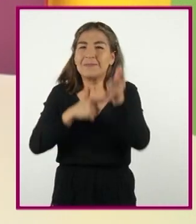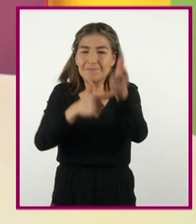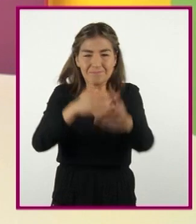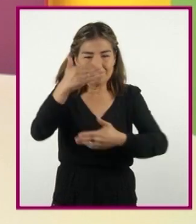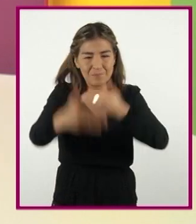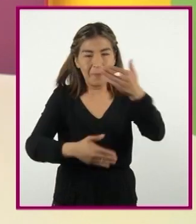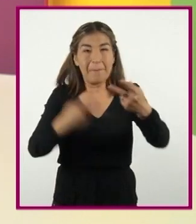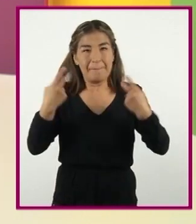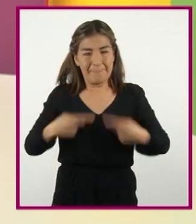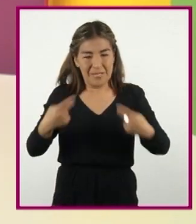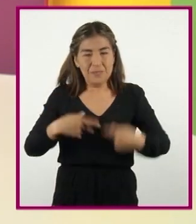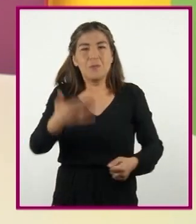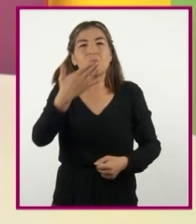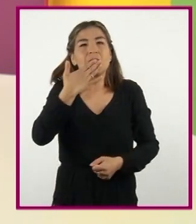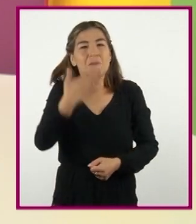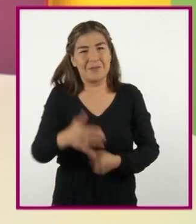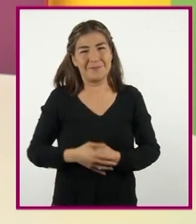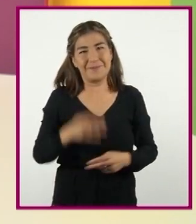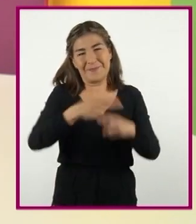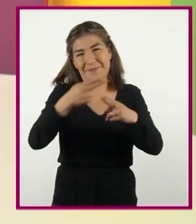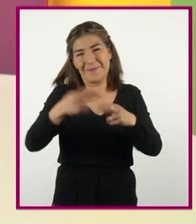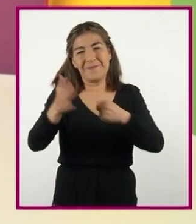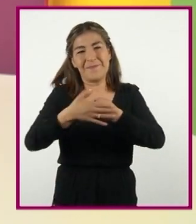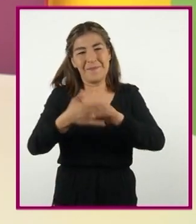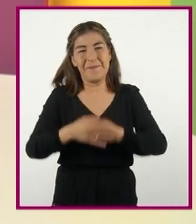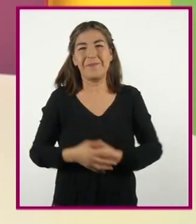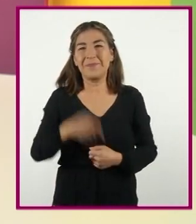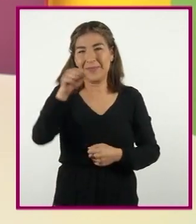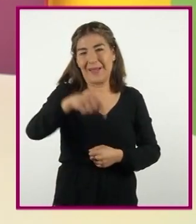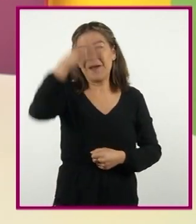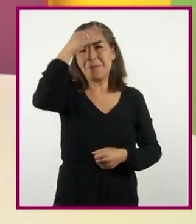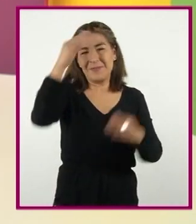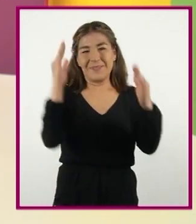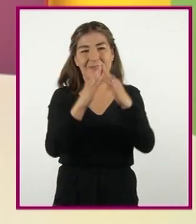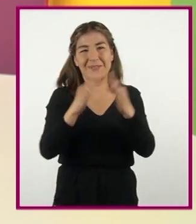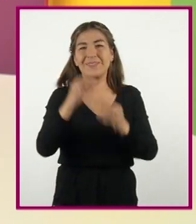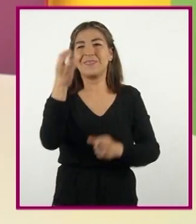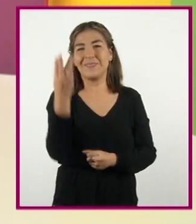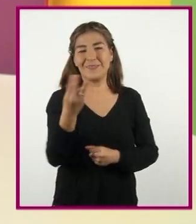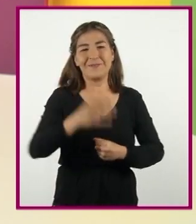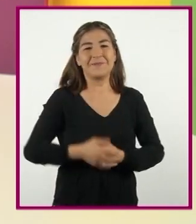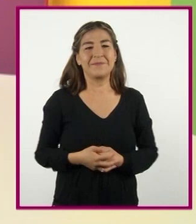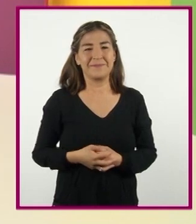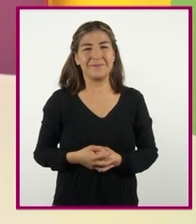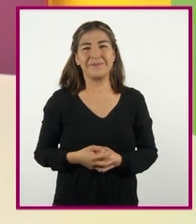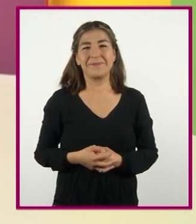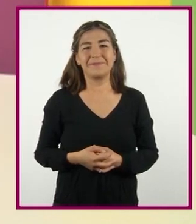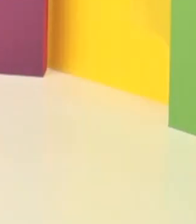mejor ser humano. Hasta la próxima, aquí en Aprende en Casa 3.